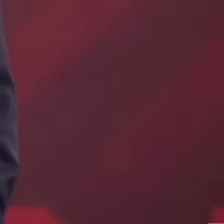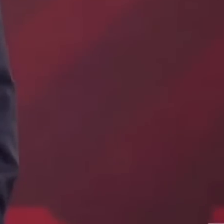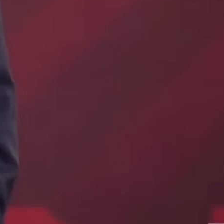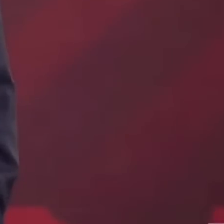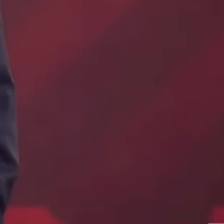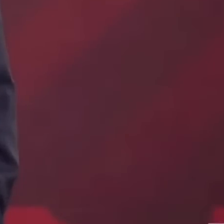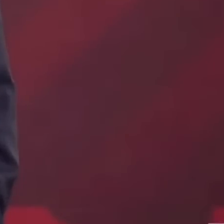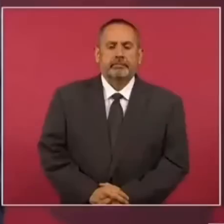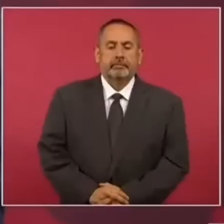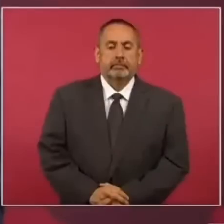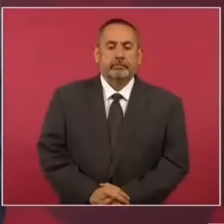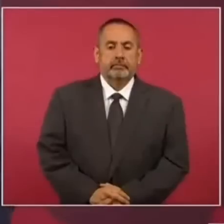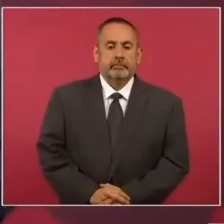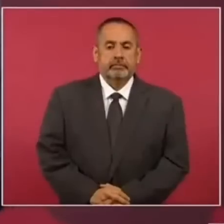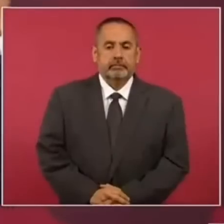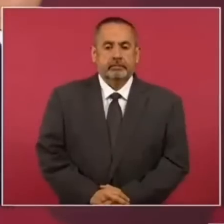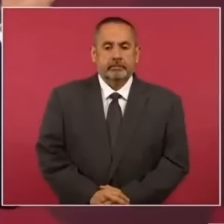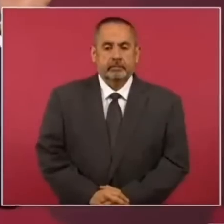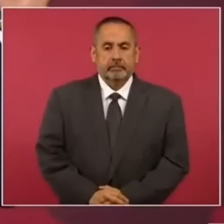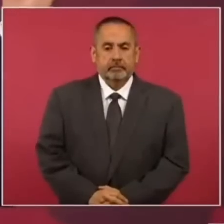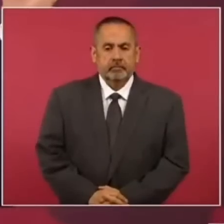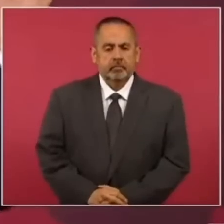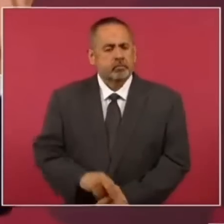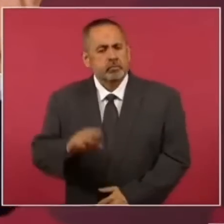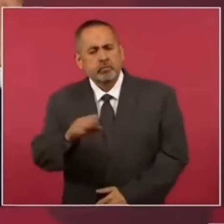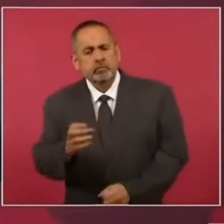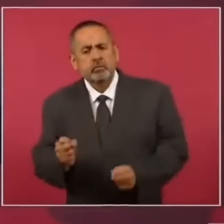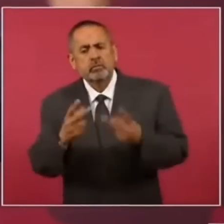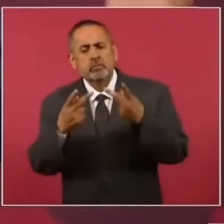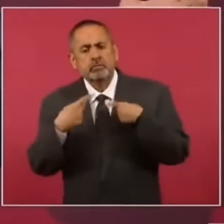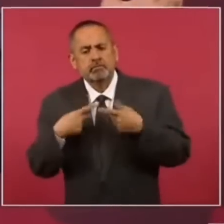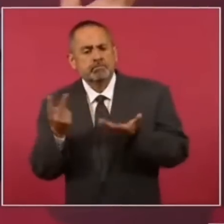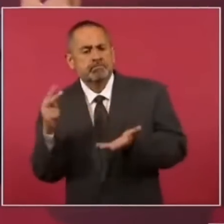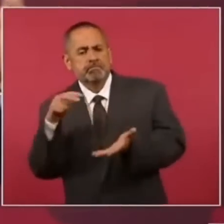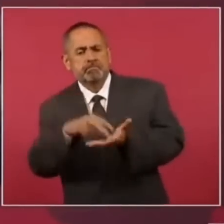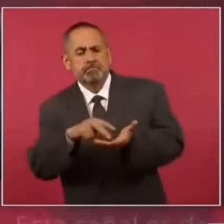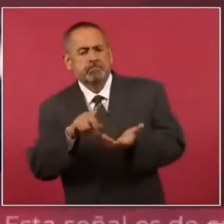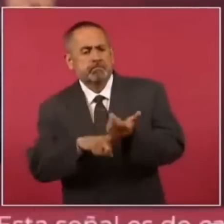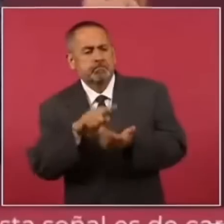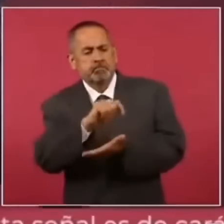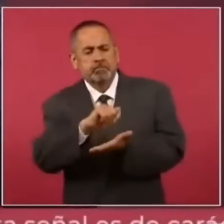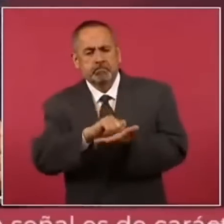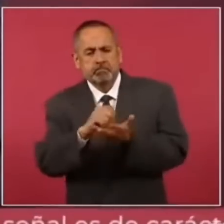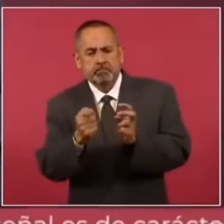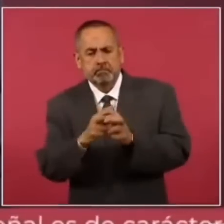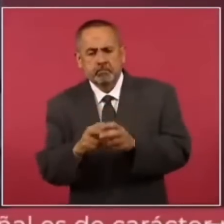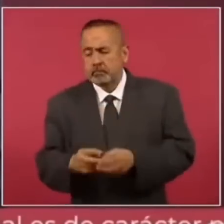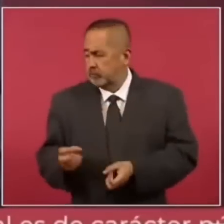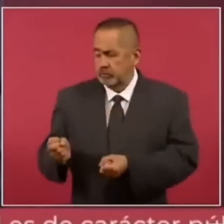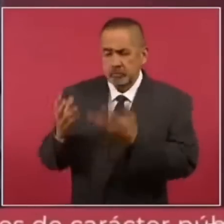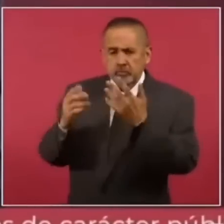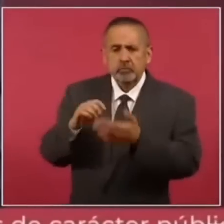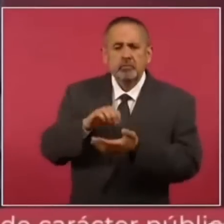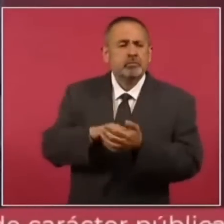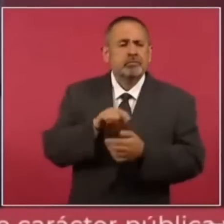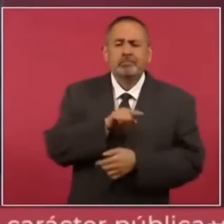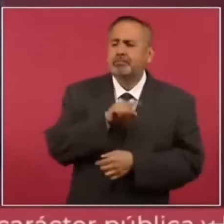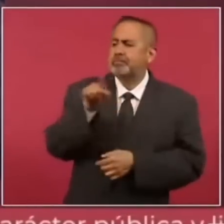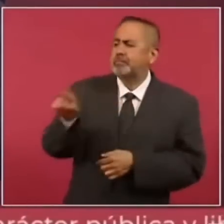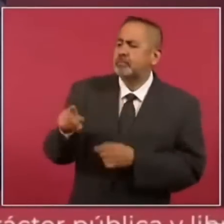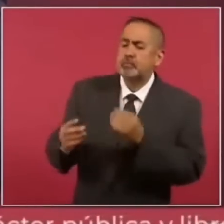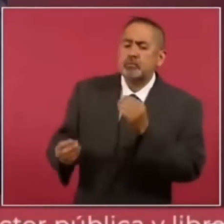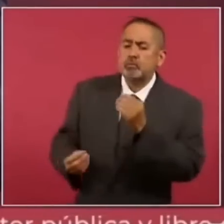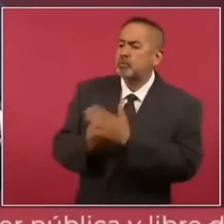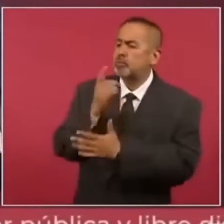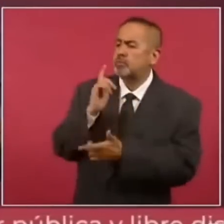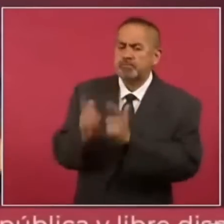¿Cuántos elementos federales hay desplegados en Tamaulipas? Muchos, por ejemplo, en Nuevo Laredo, que es